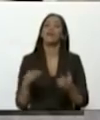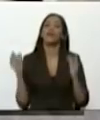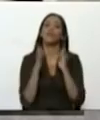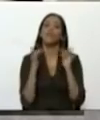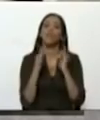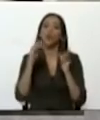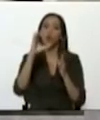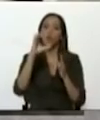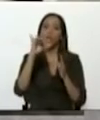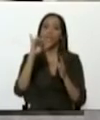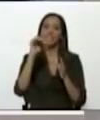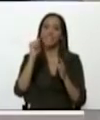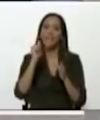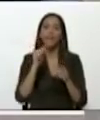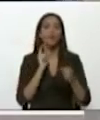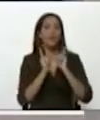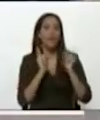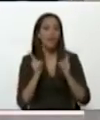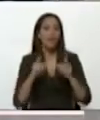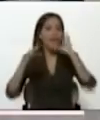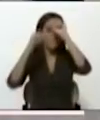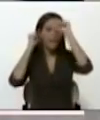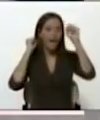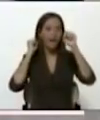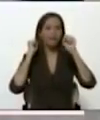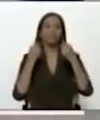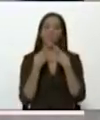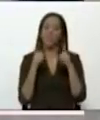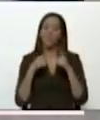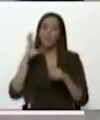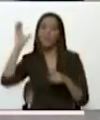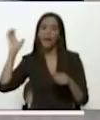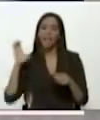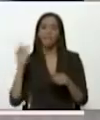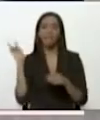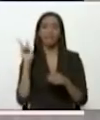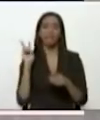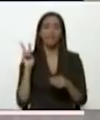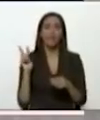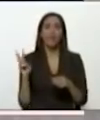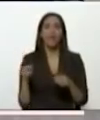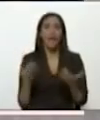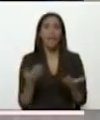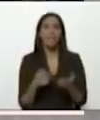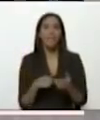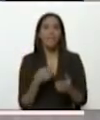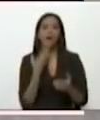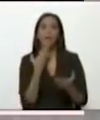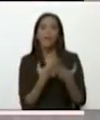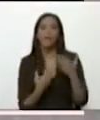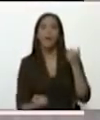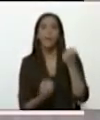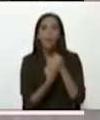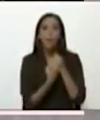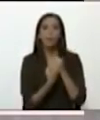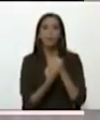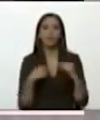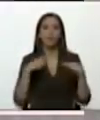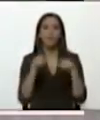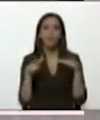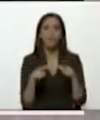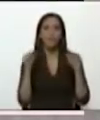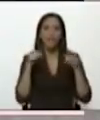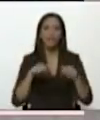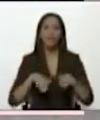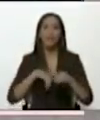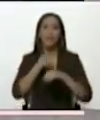CIA y también con algunas embajadas de diversos países en Venezuela, a quienes iban a pedir apoyo en el caso de que estos